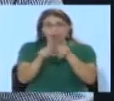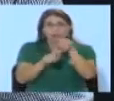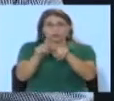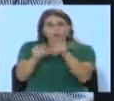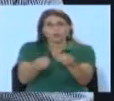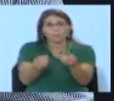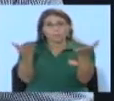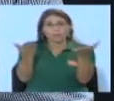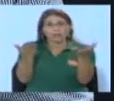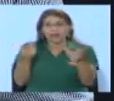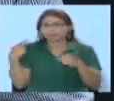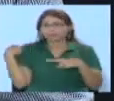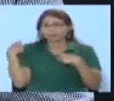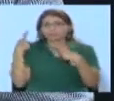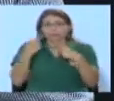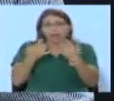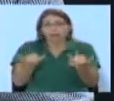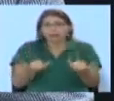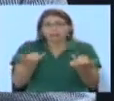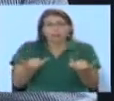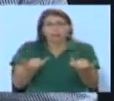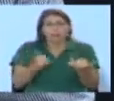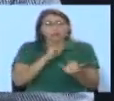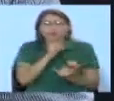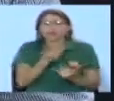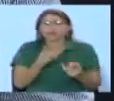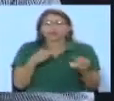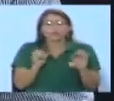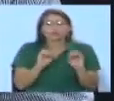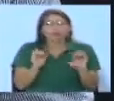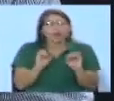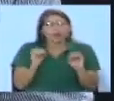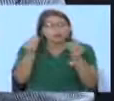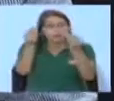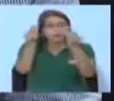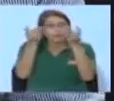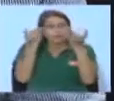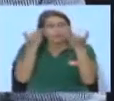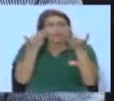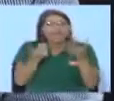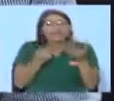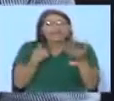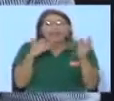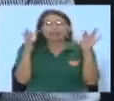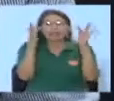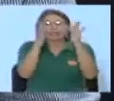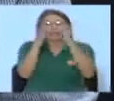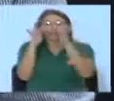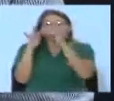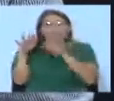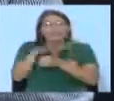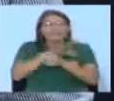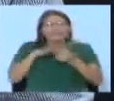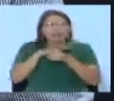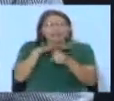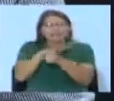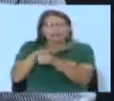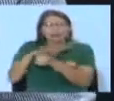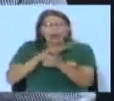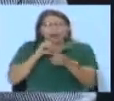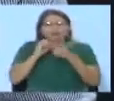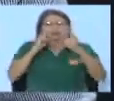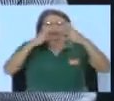referenciado efectivamente que haya ni redes saturadas, ni que estén colapsadas, uh-huh. y lo que hace falta es